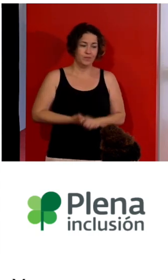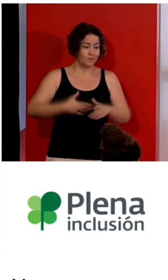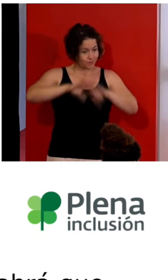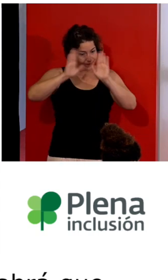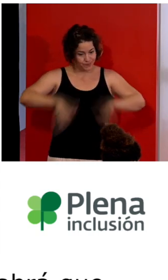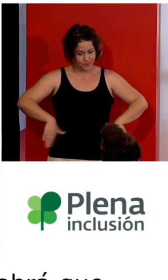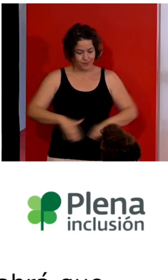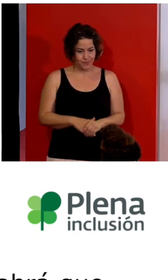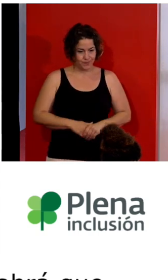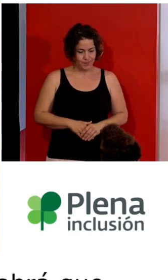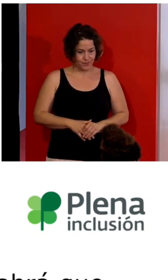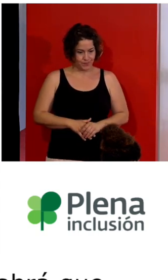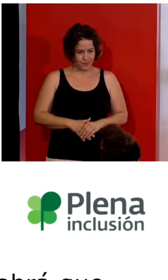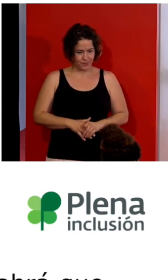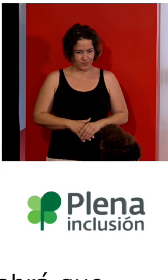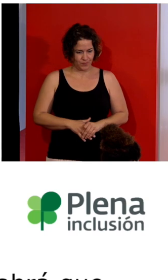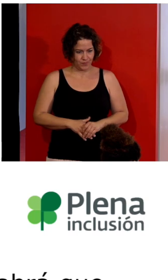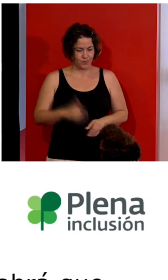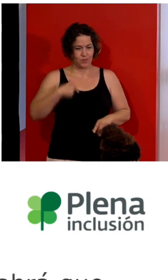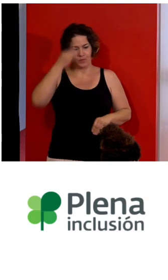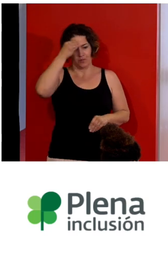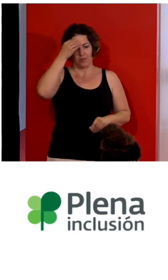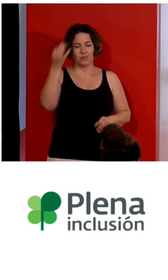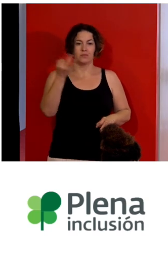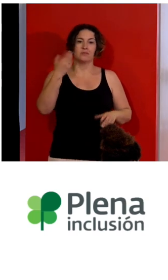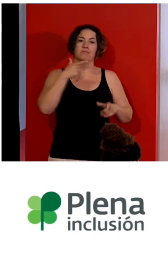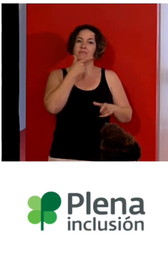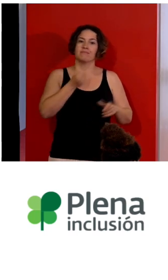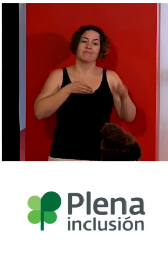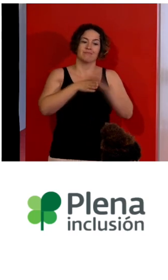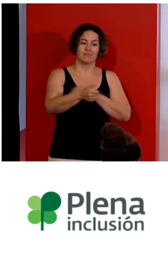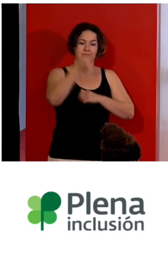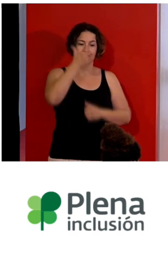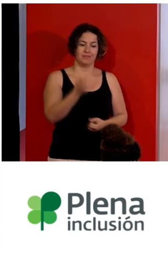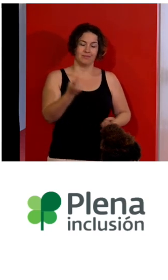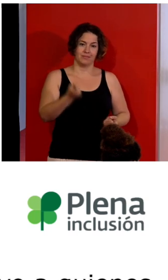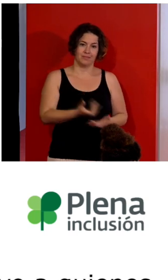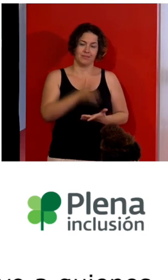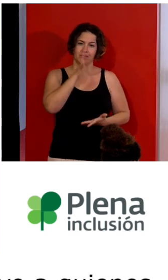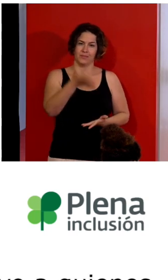último, pues yo creo que hay que facilitar el apoyo a quien los más lo necesitan porque,